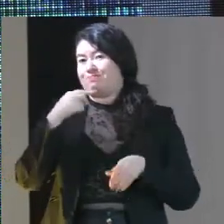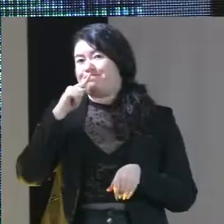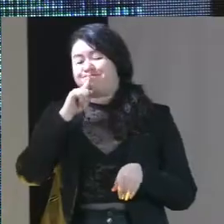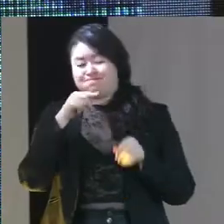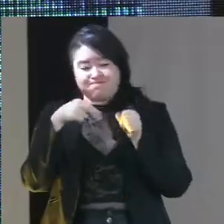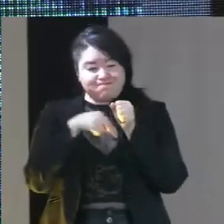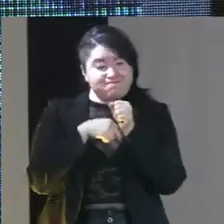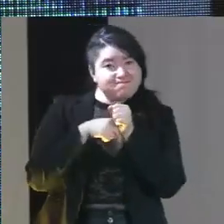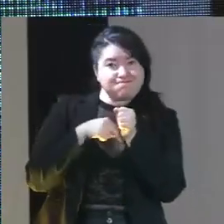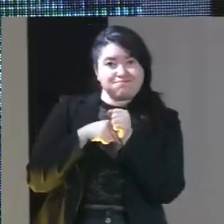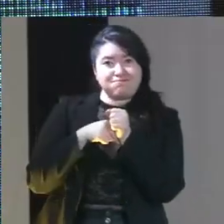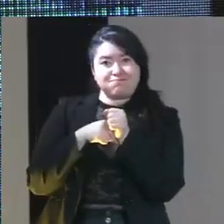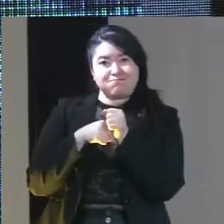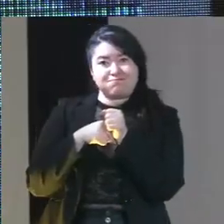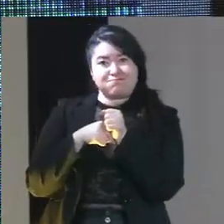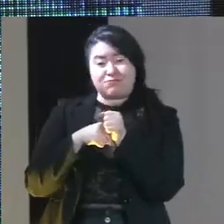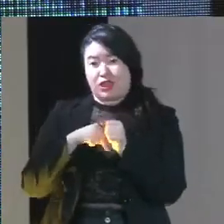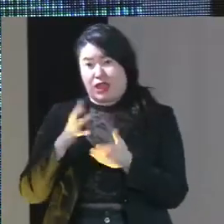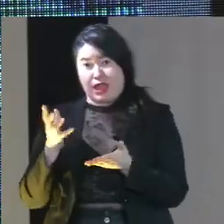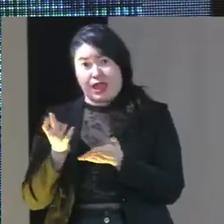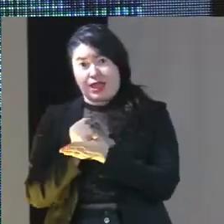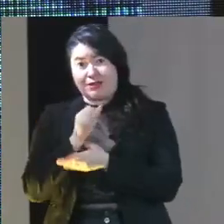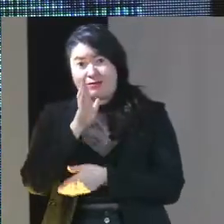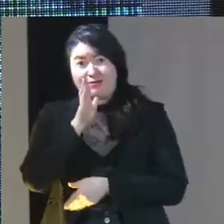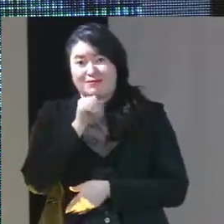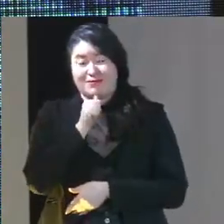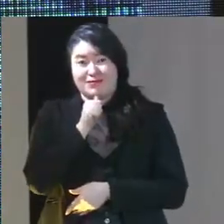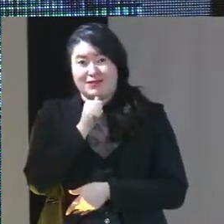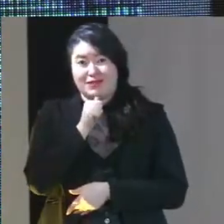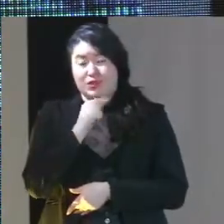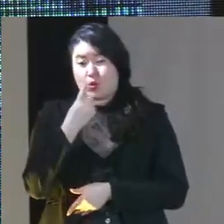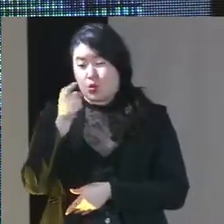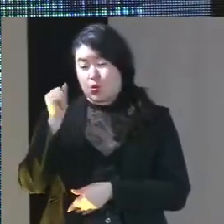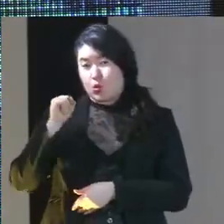vencer, de modo que la guerra chichimeca duró más de un siglo.